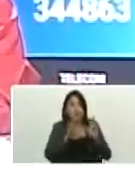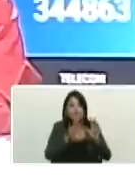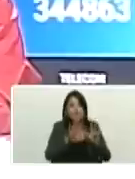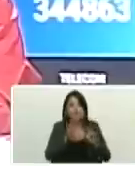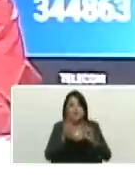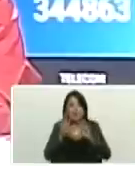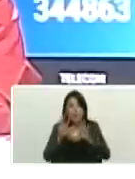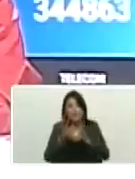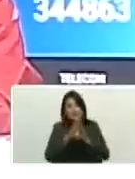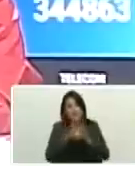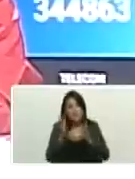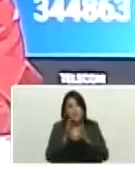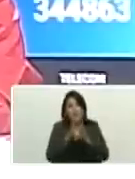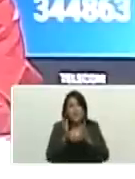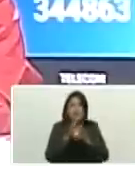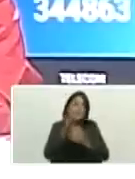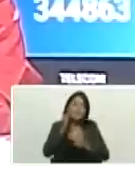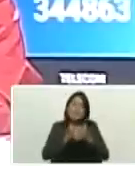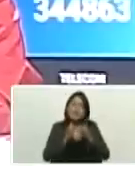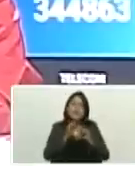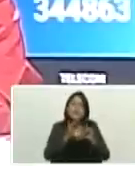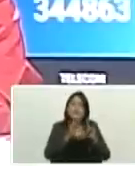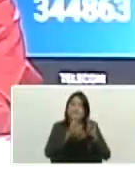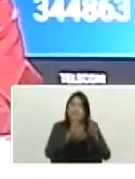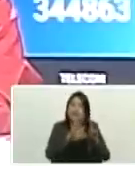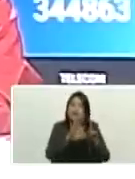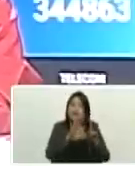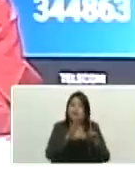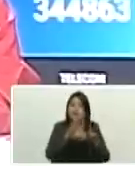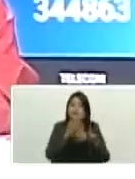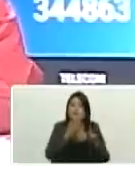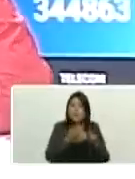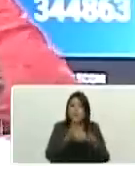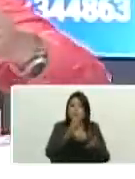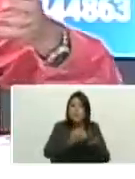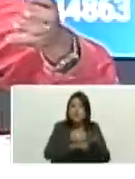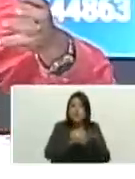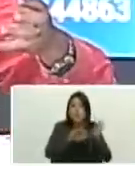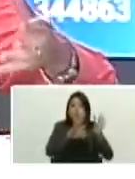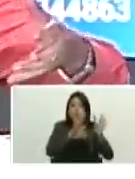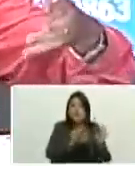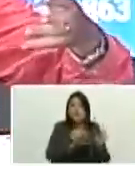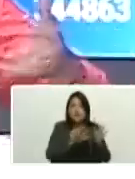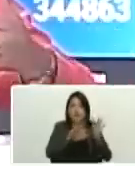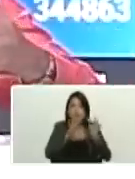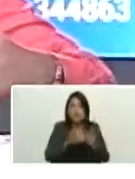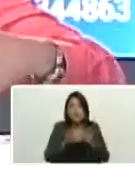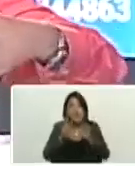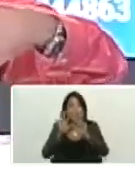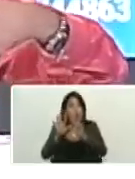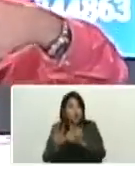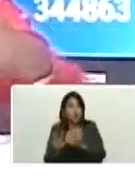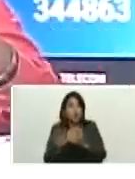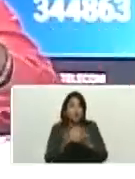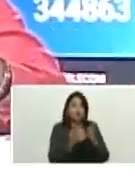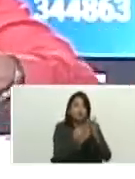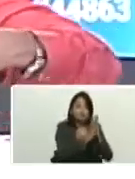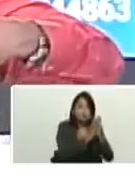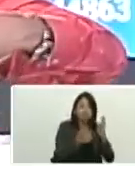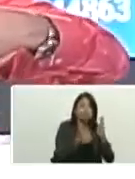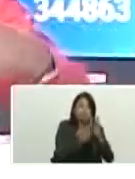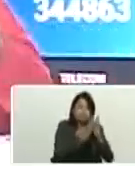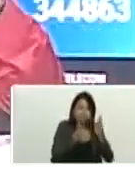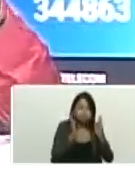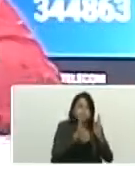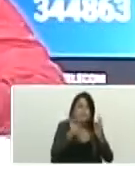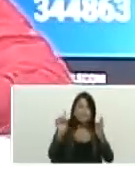hasta el 6 de diciembre de 1998. es el periodo de despertar, de surgimiento,